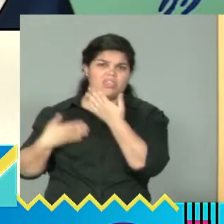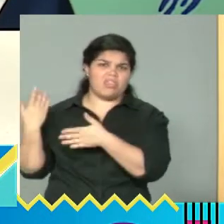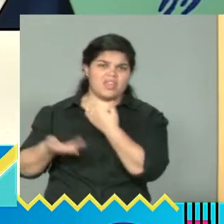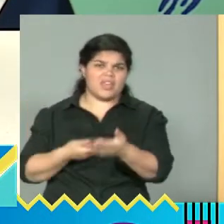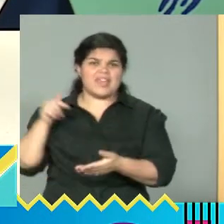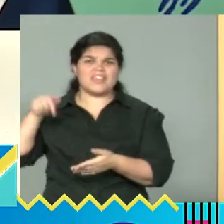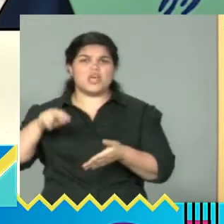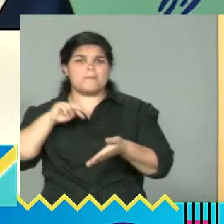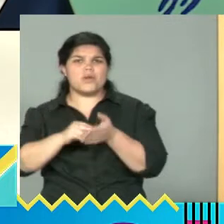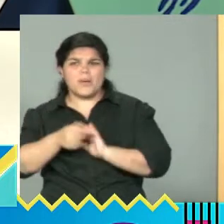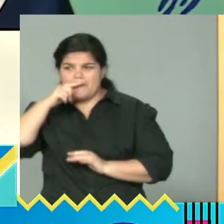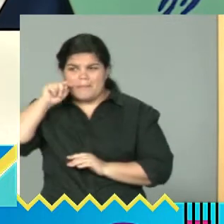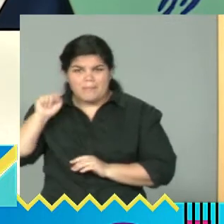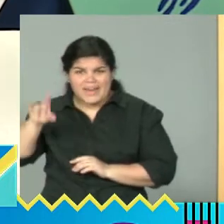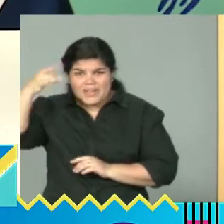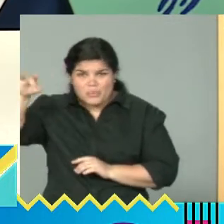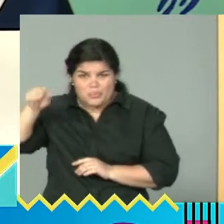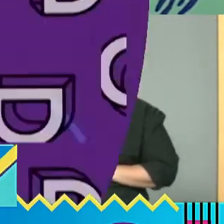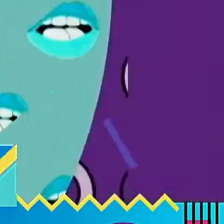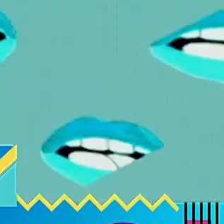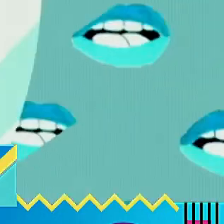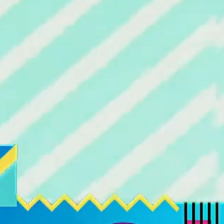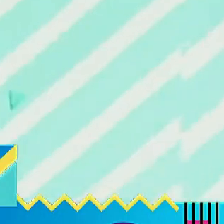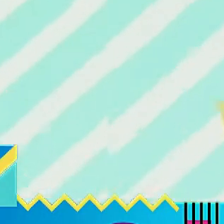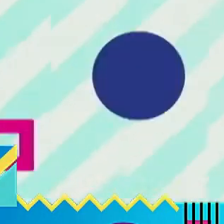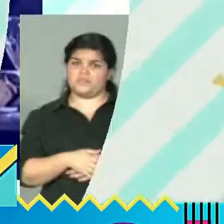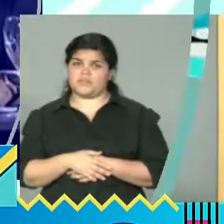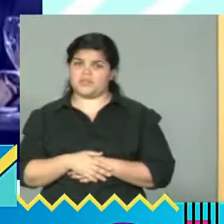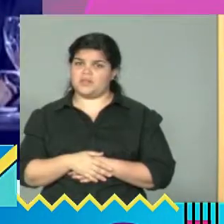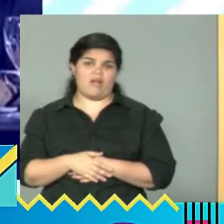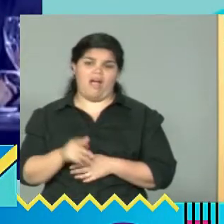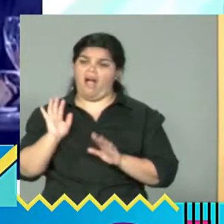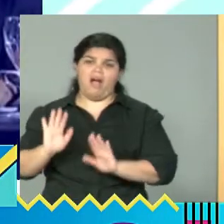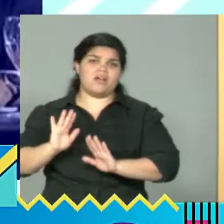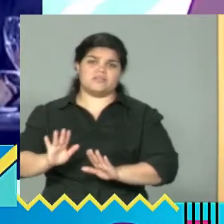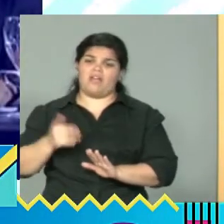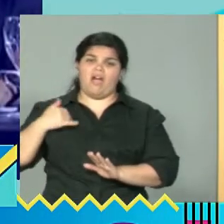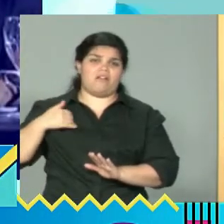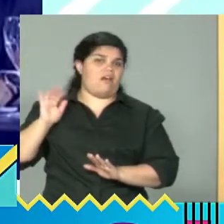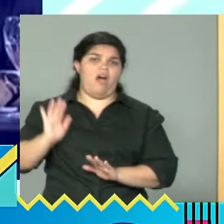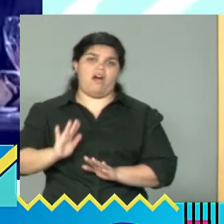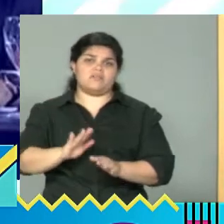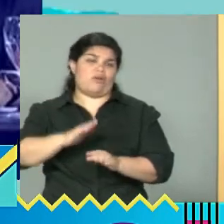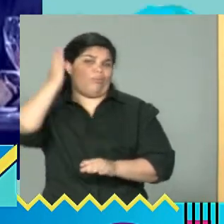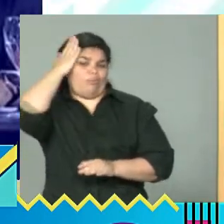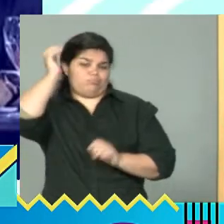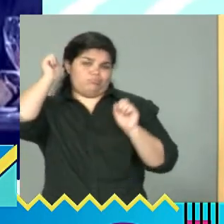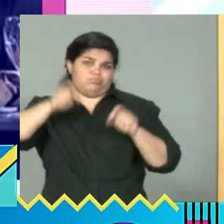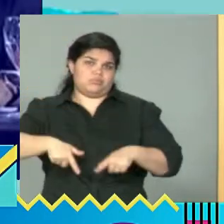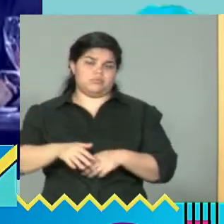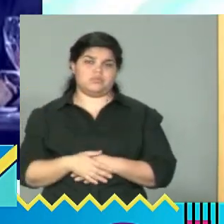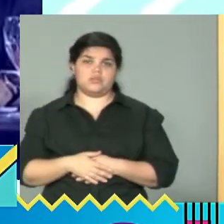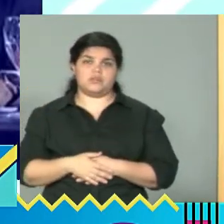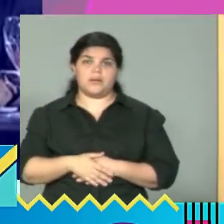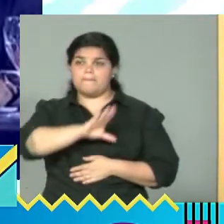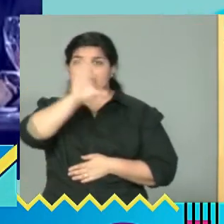problema estrictamente de Macri, es un problema cultural en Argentina. piensen por un instante que los países serios no tienen Ministerio